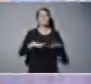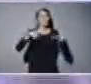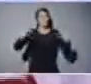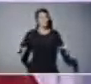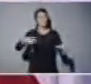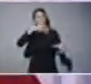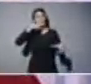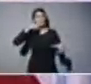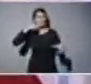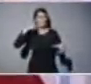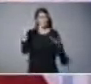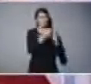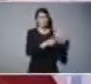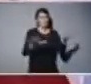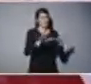ponen un